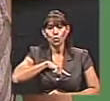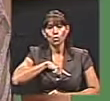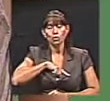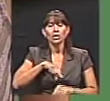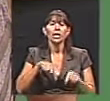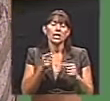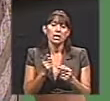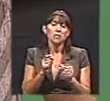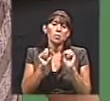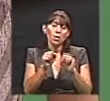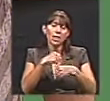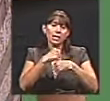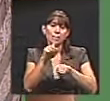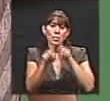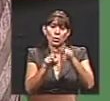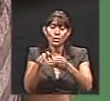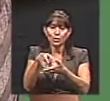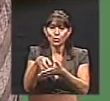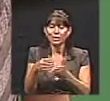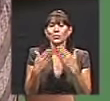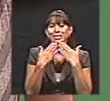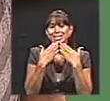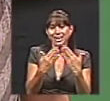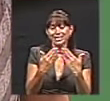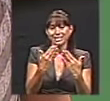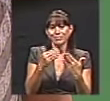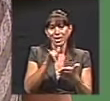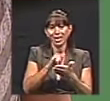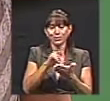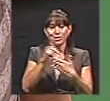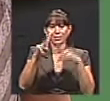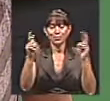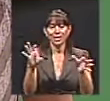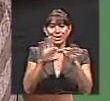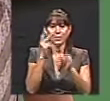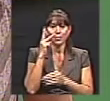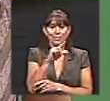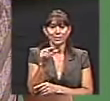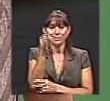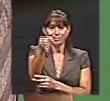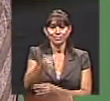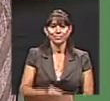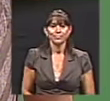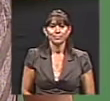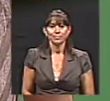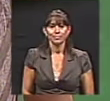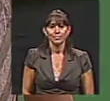plantearnos sus preguntas, sus dudas. Muchas gracias. Esto es Nexos. Nos vemos la próxima semana.